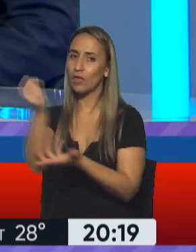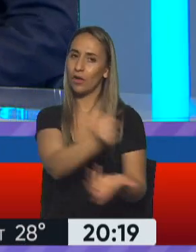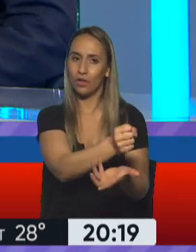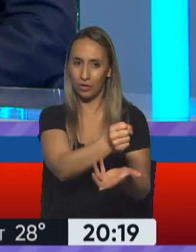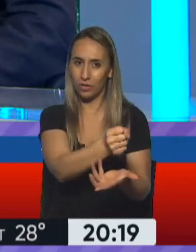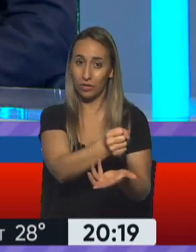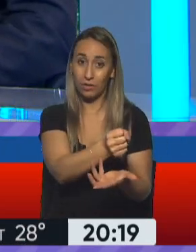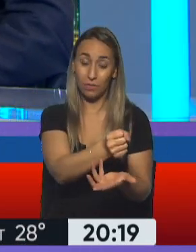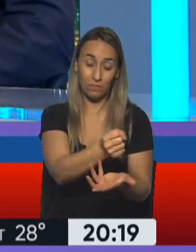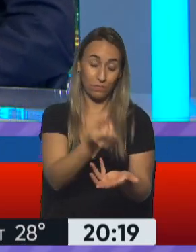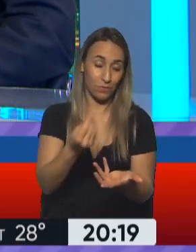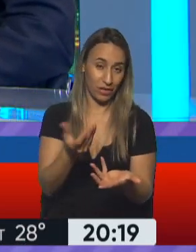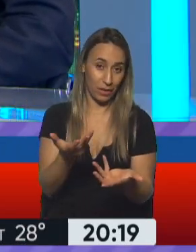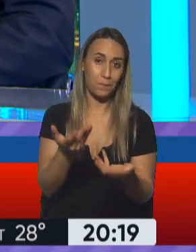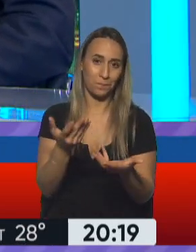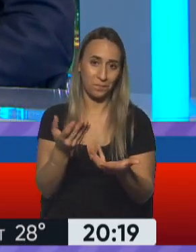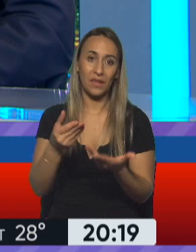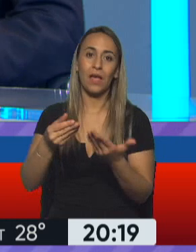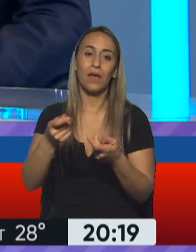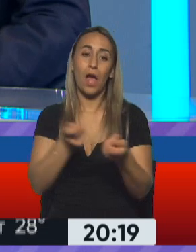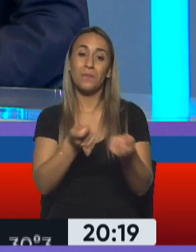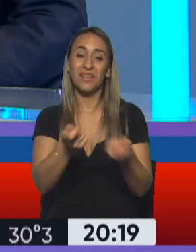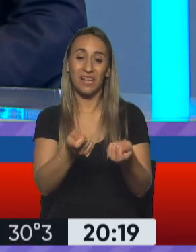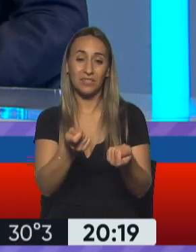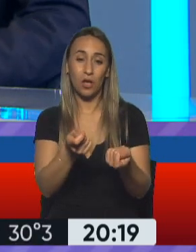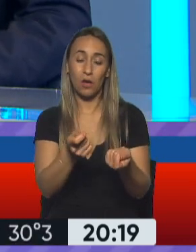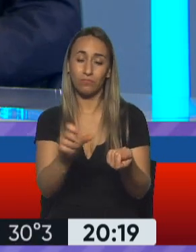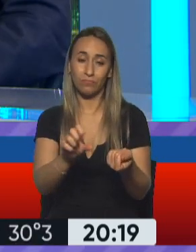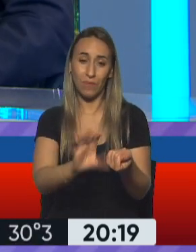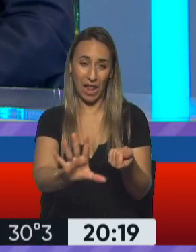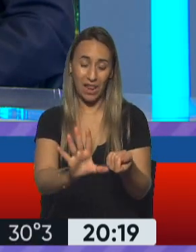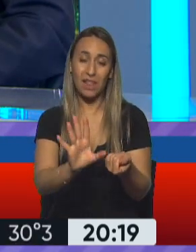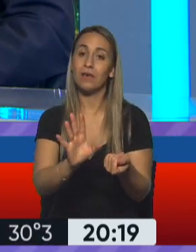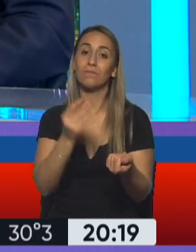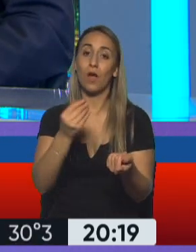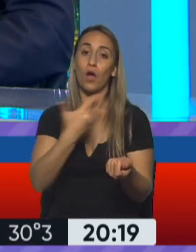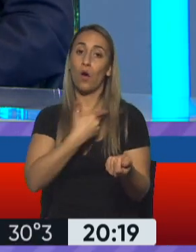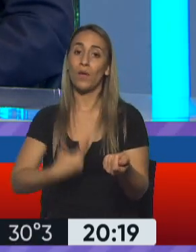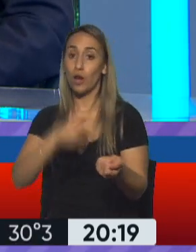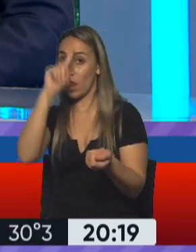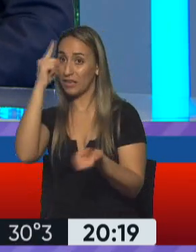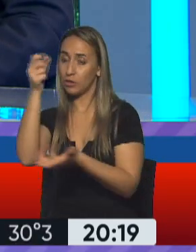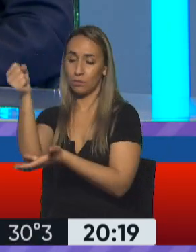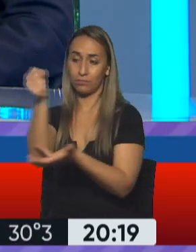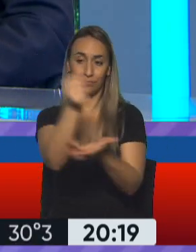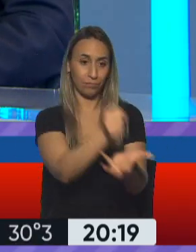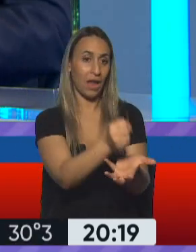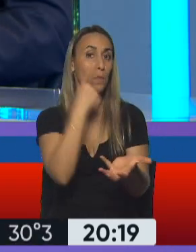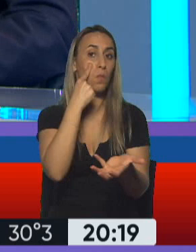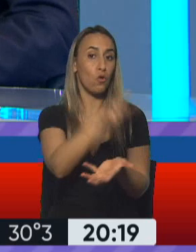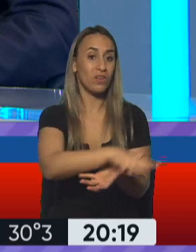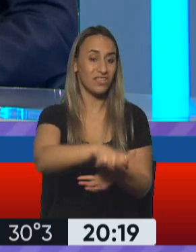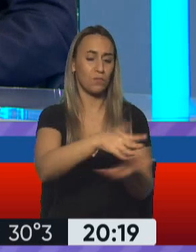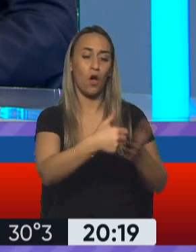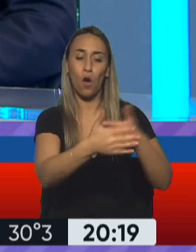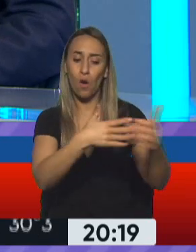fondos que, en rigor, la administración infiel es de fondos que pertenecían a Nación y que Nación le entregaba al municipio para esas obras de infraestructura.